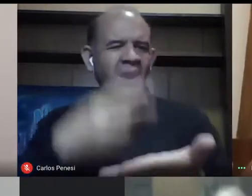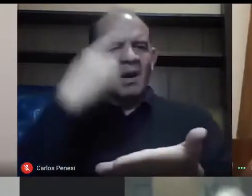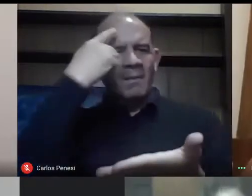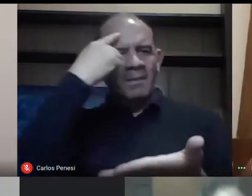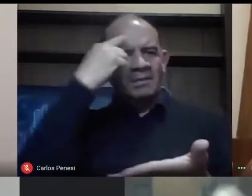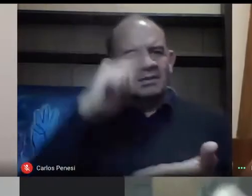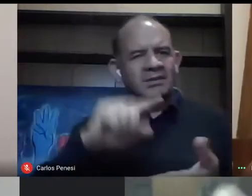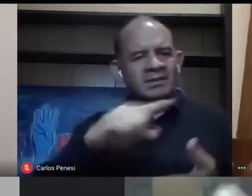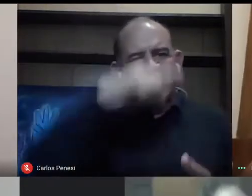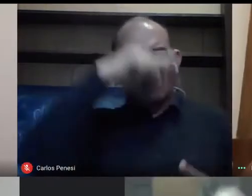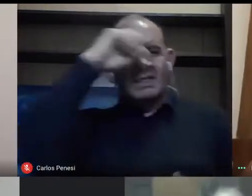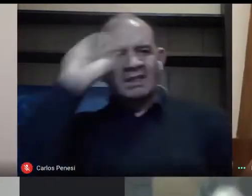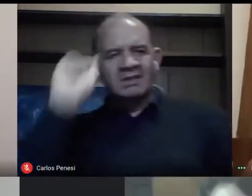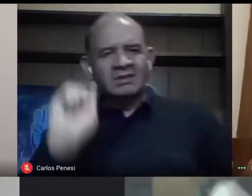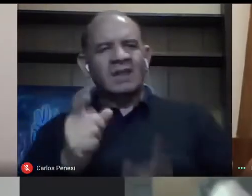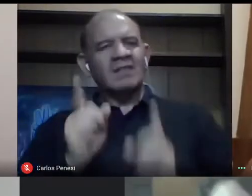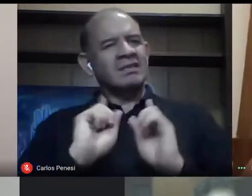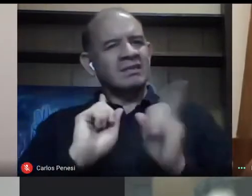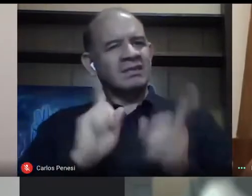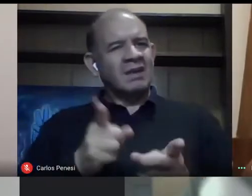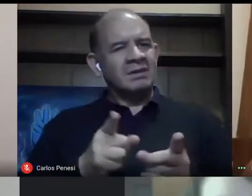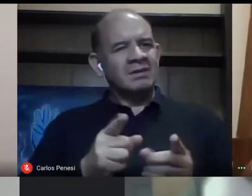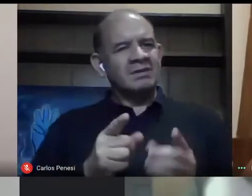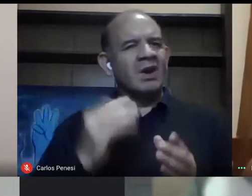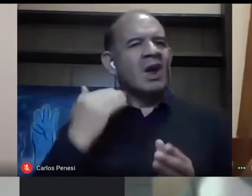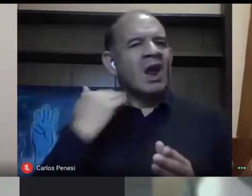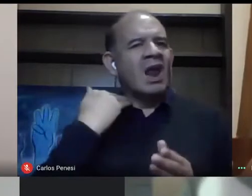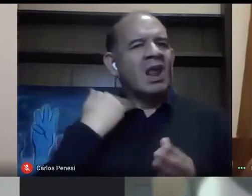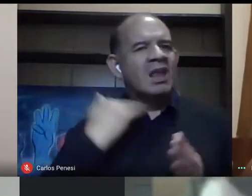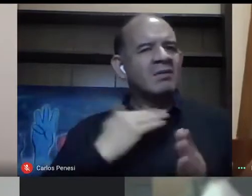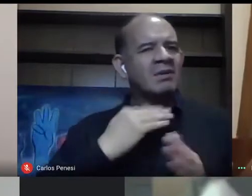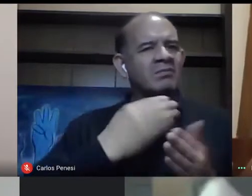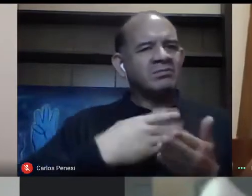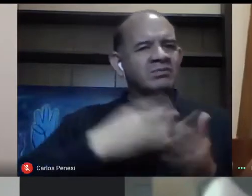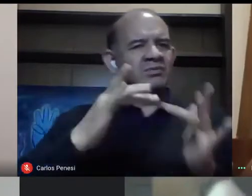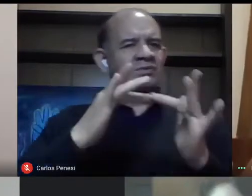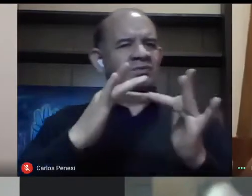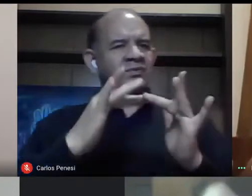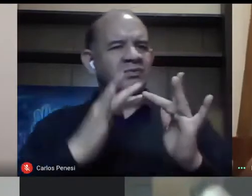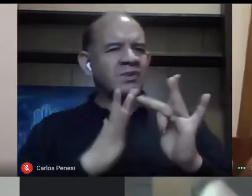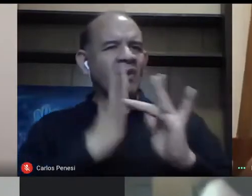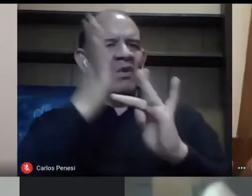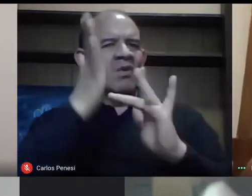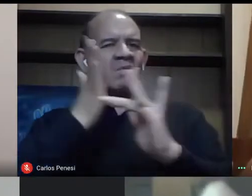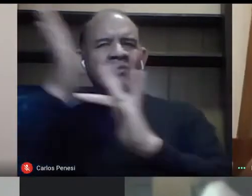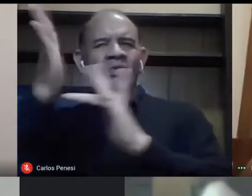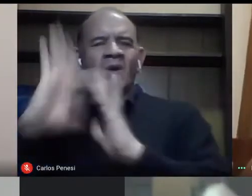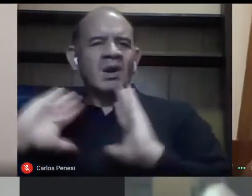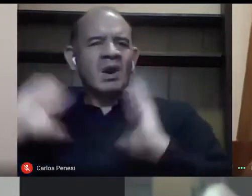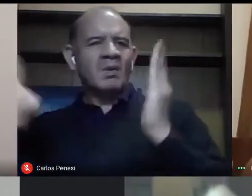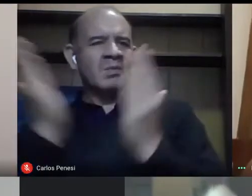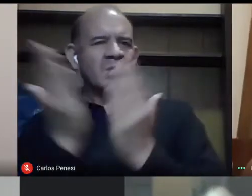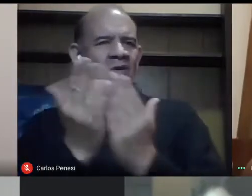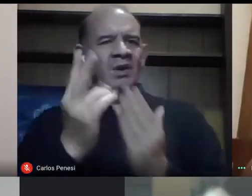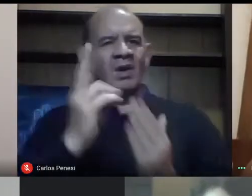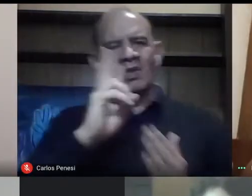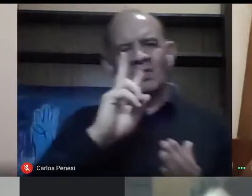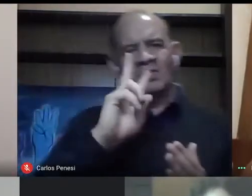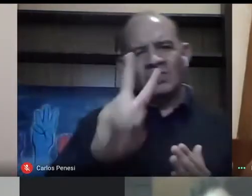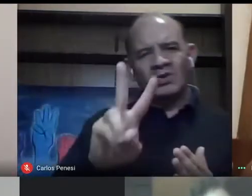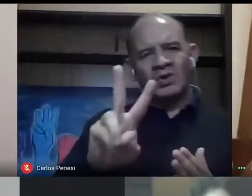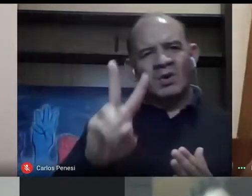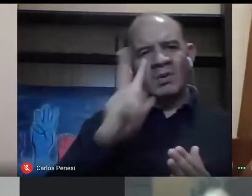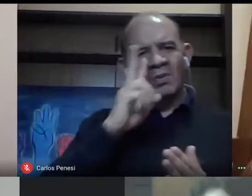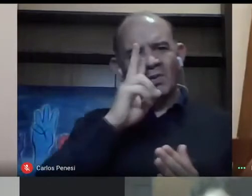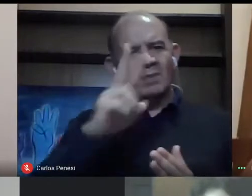nivel nacional, sino que esos libros, usando internet, puedan llegar a usuarios de todo el mundo. Y allá por el año 2008, que veníamos,